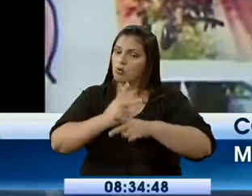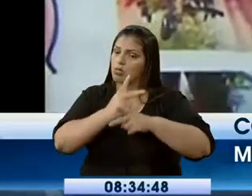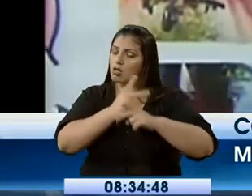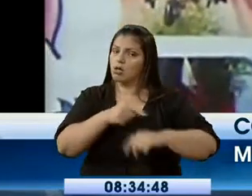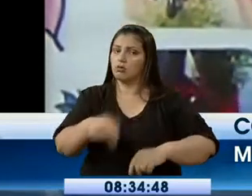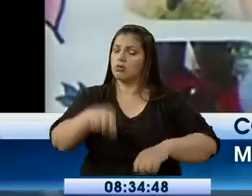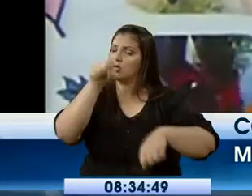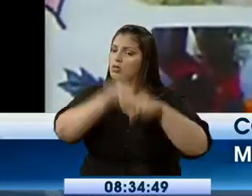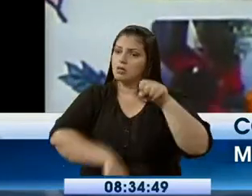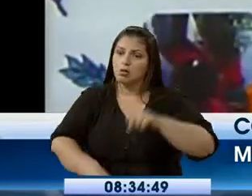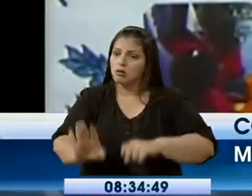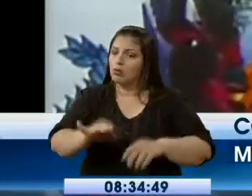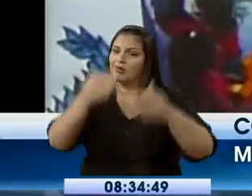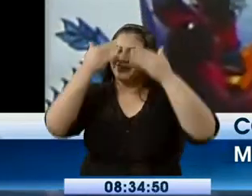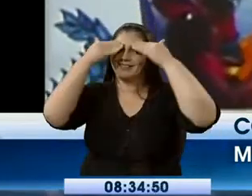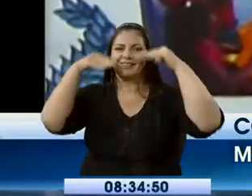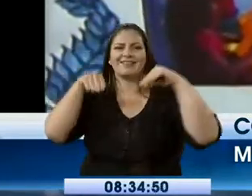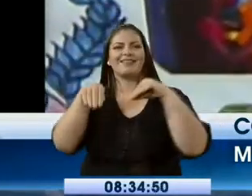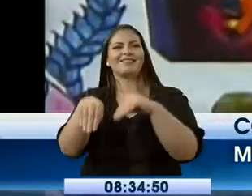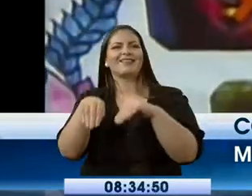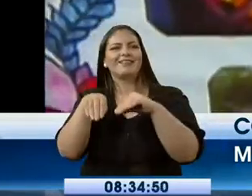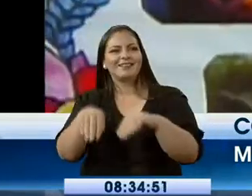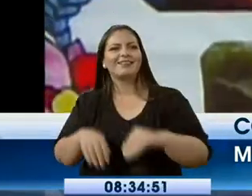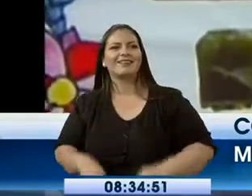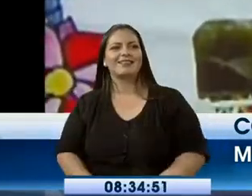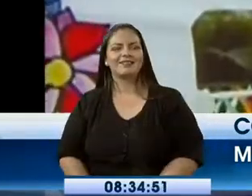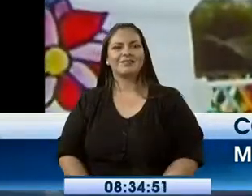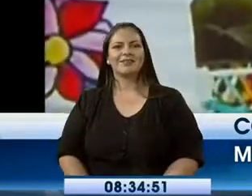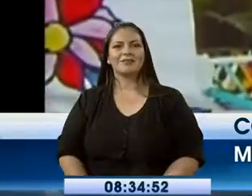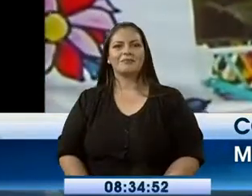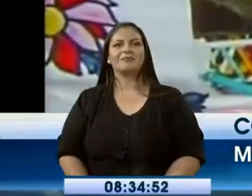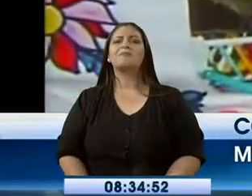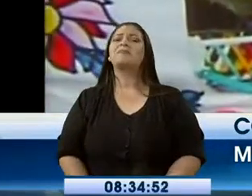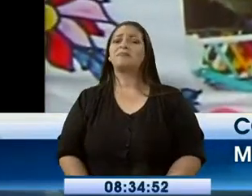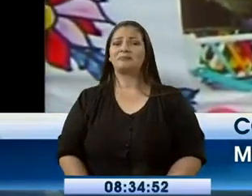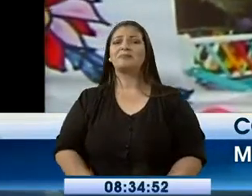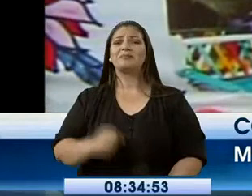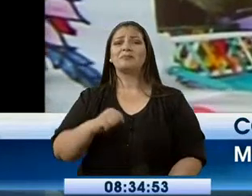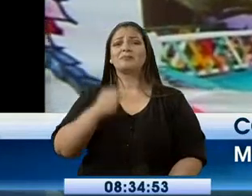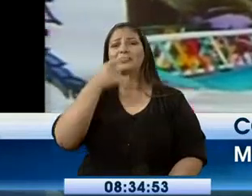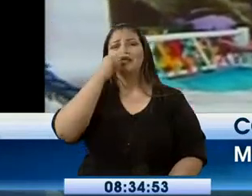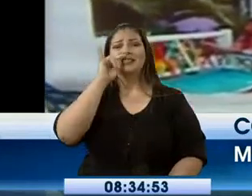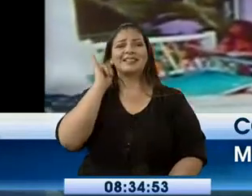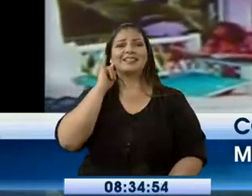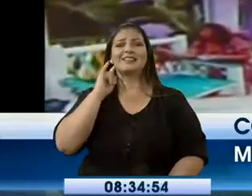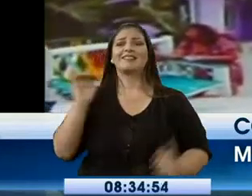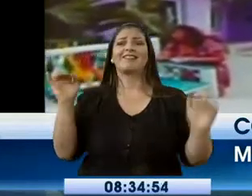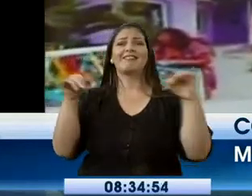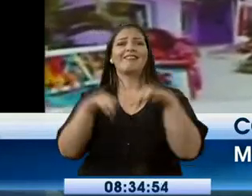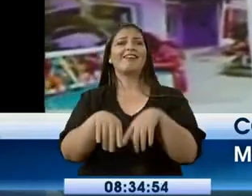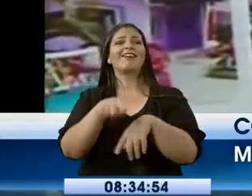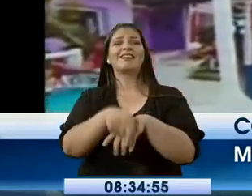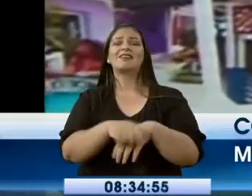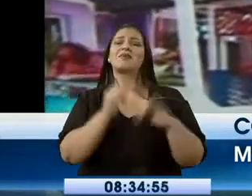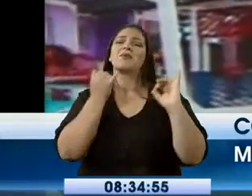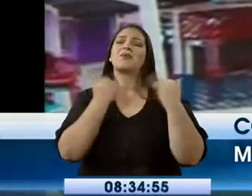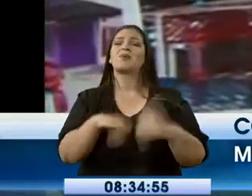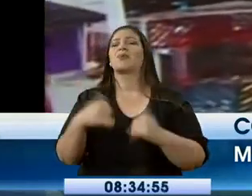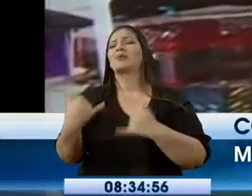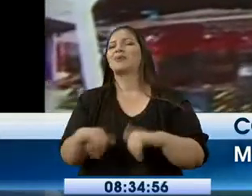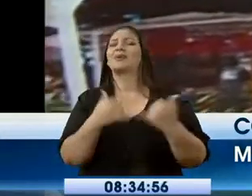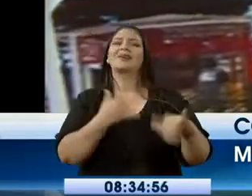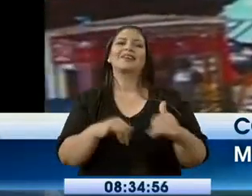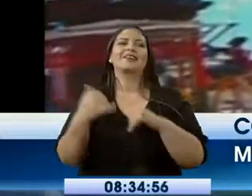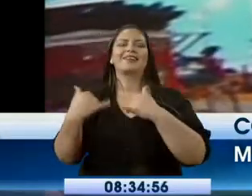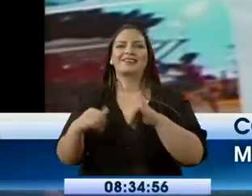Eso es lo más importante. Y por ejemplo, ya los niños ya lo han inaugurado este parque. Claro, sí. Desde el día que ya vinieron la visita y